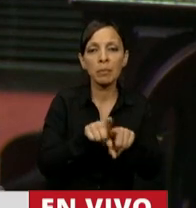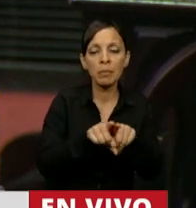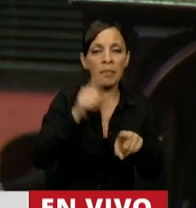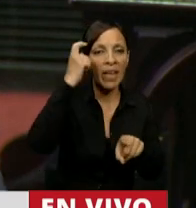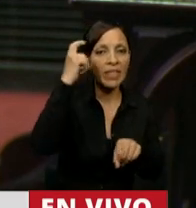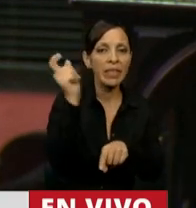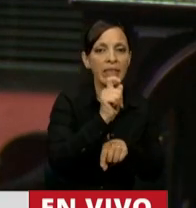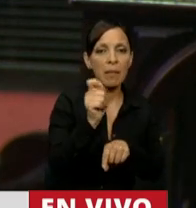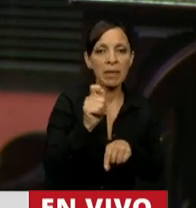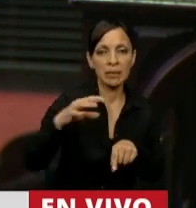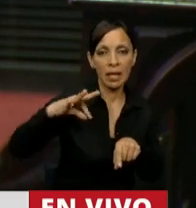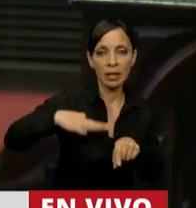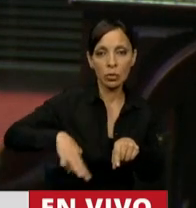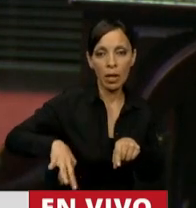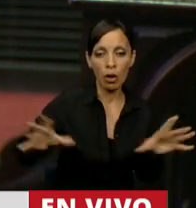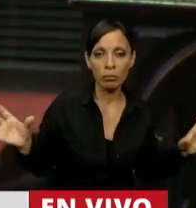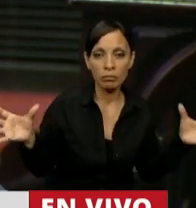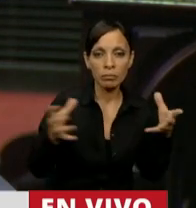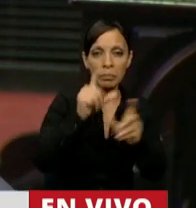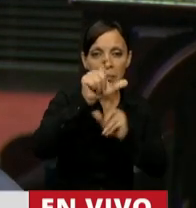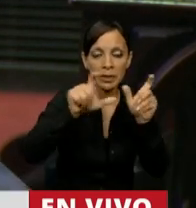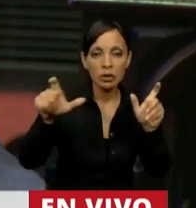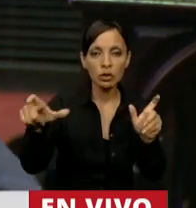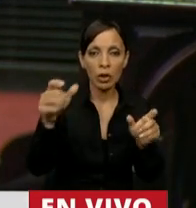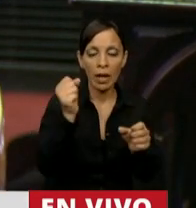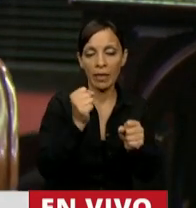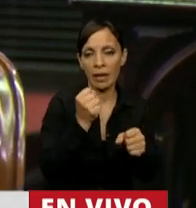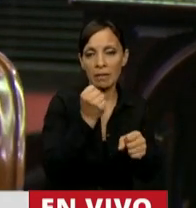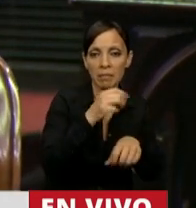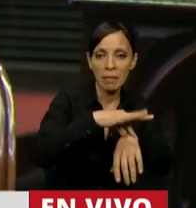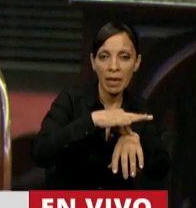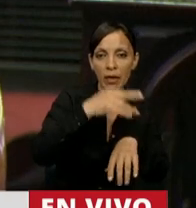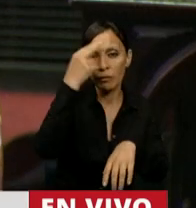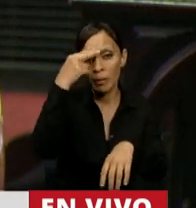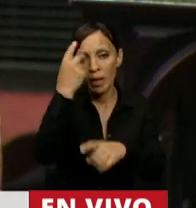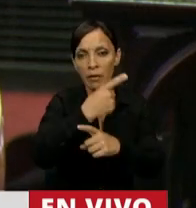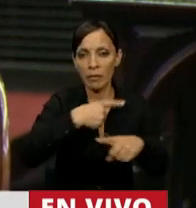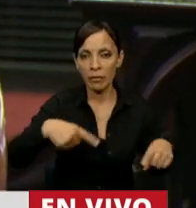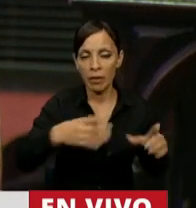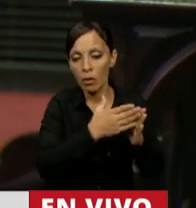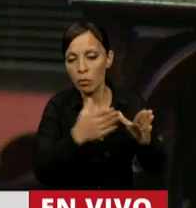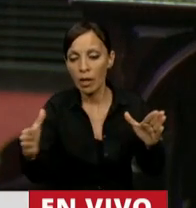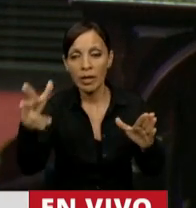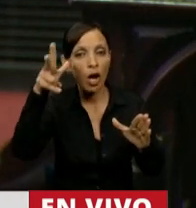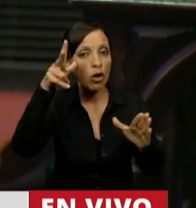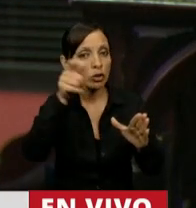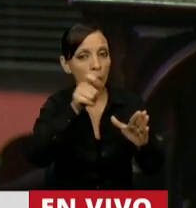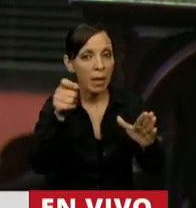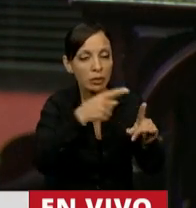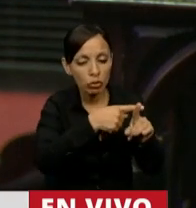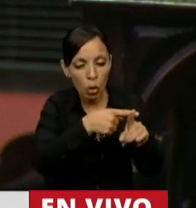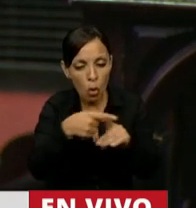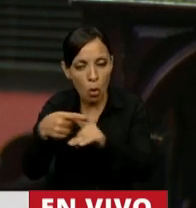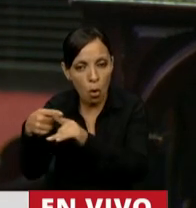sueldo del personal de salud de la Ciudad de Buenos Aires. Más de 8 meses, presidente, de sueldo